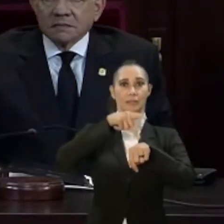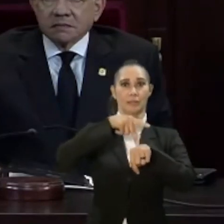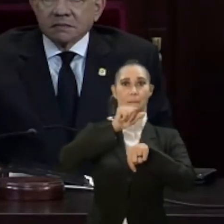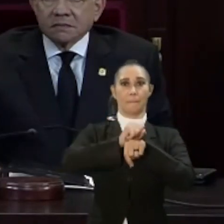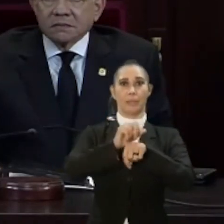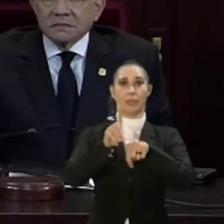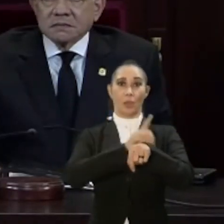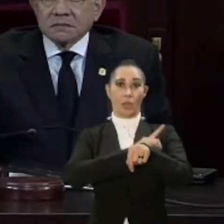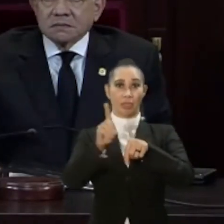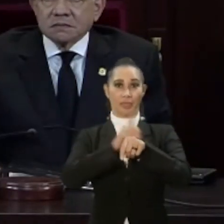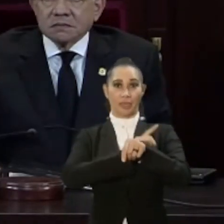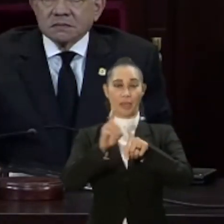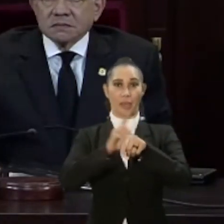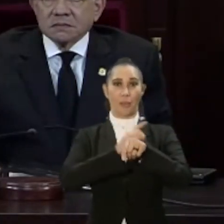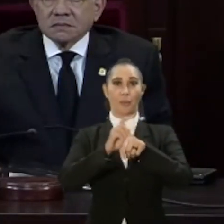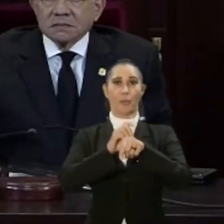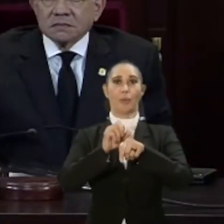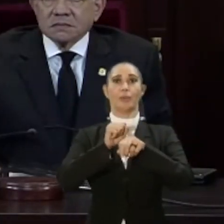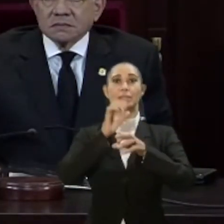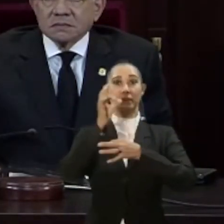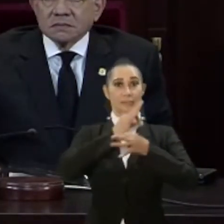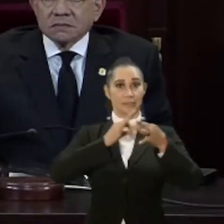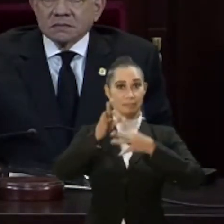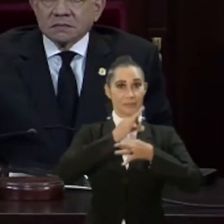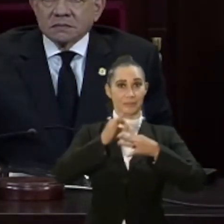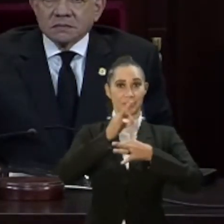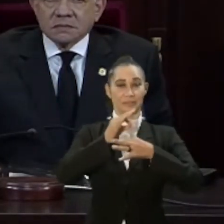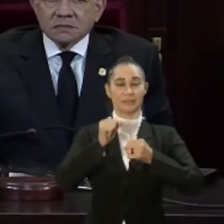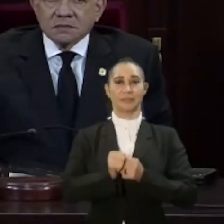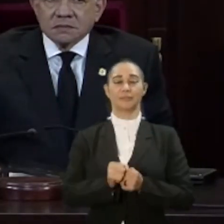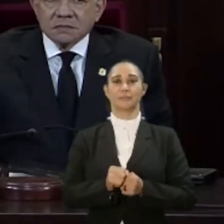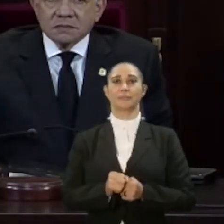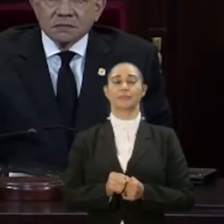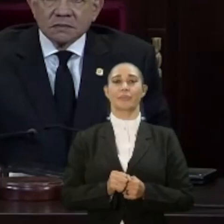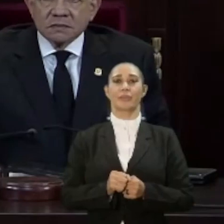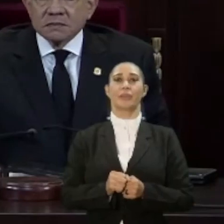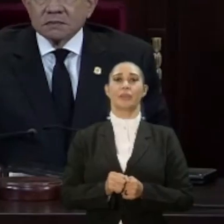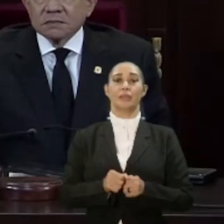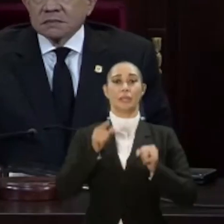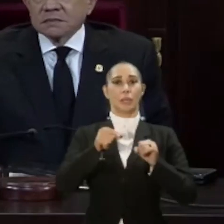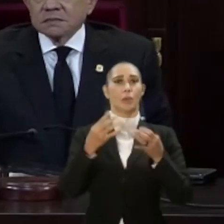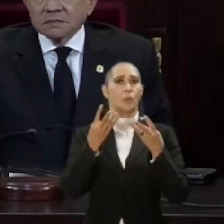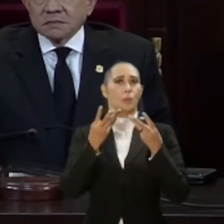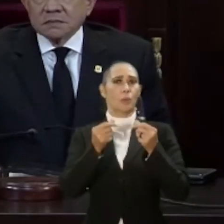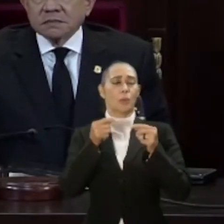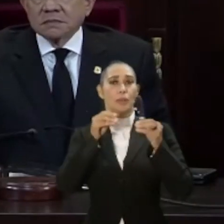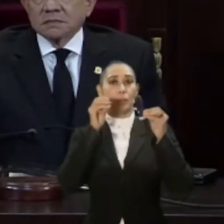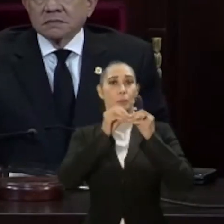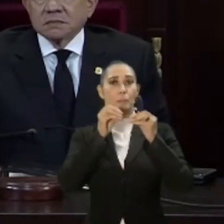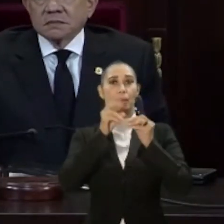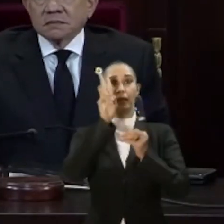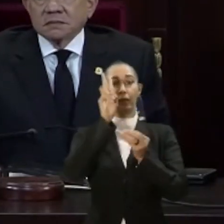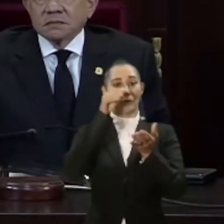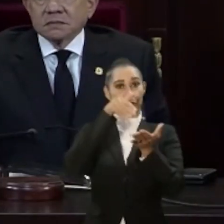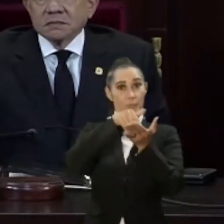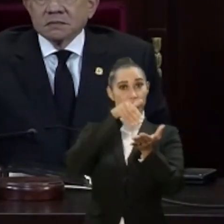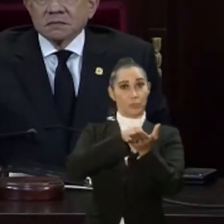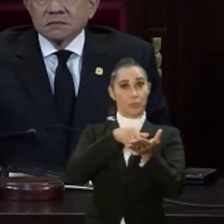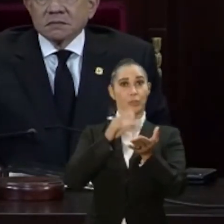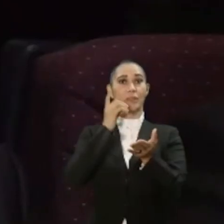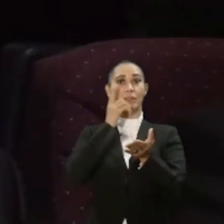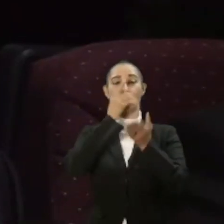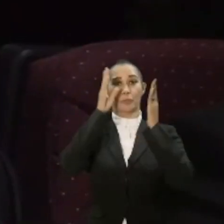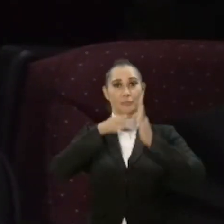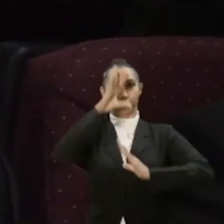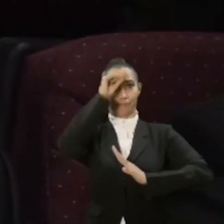Dajabón, Atomayor y la provincia de Duarte. Cifra esta, que es parte de los más de 2,000,000 de dominicanos